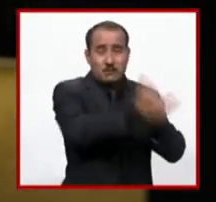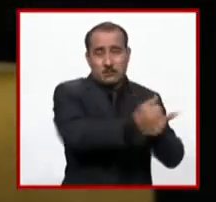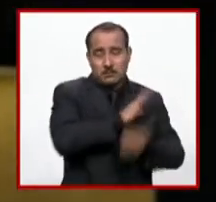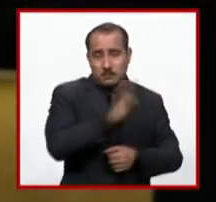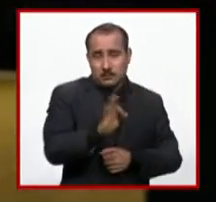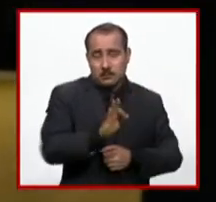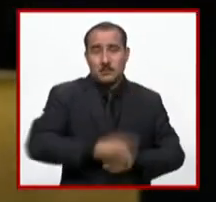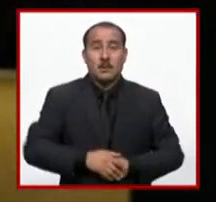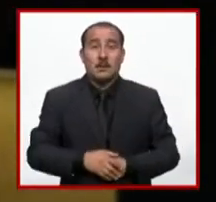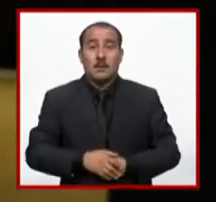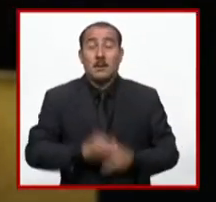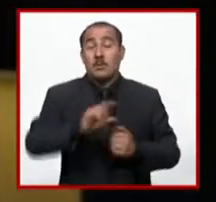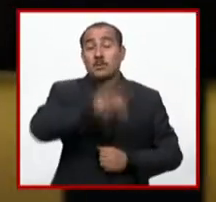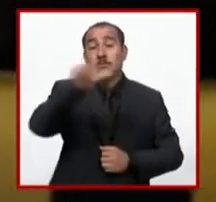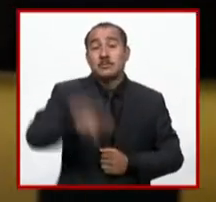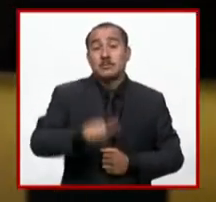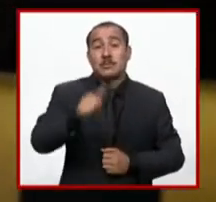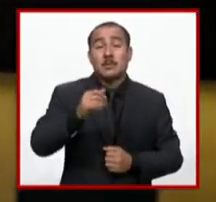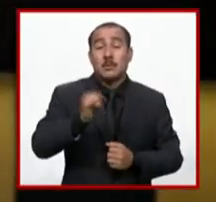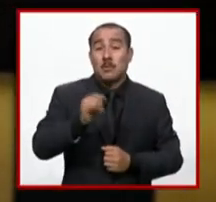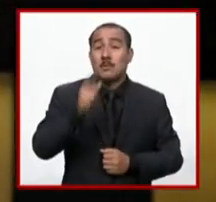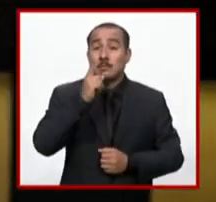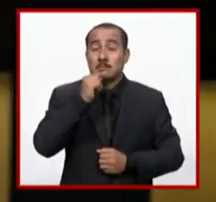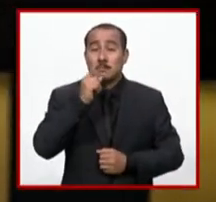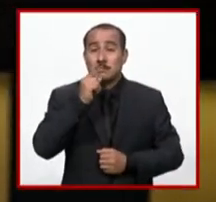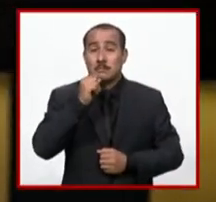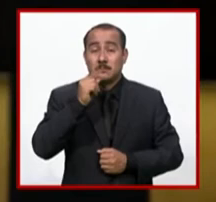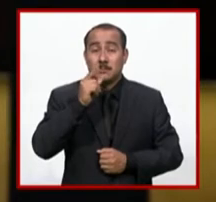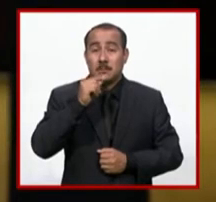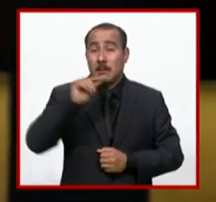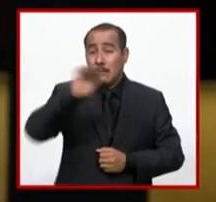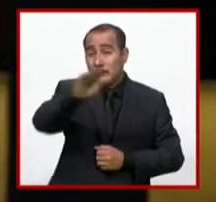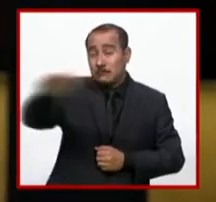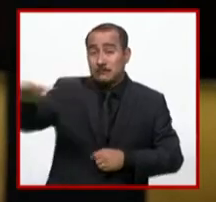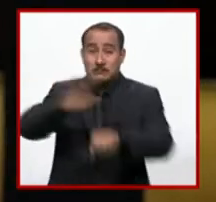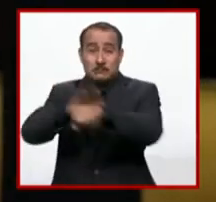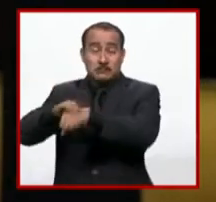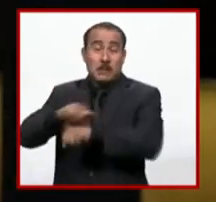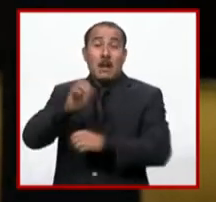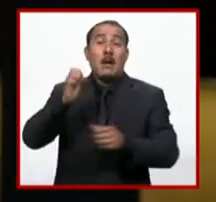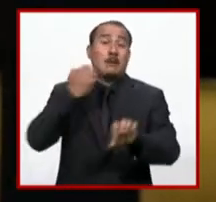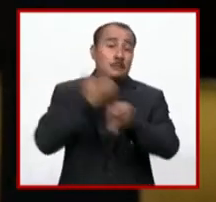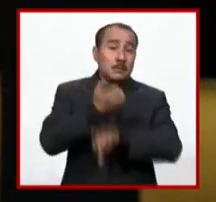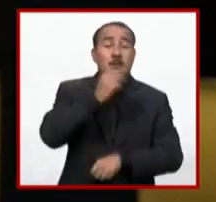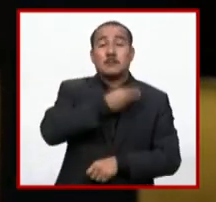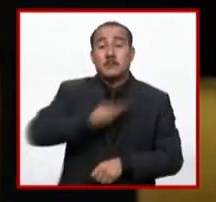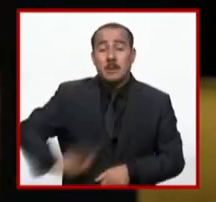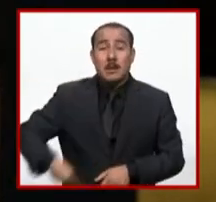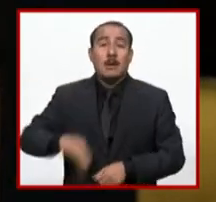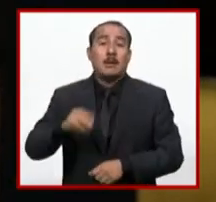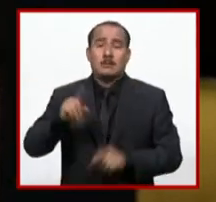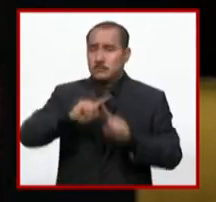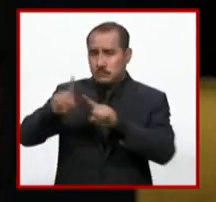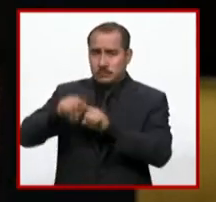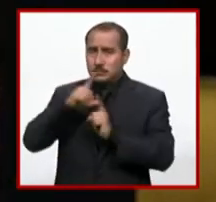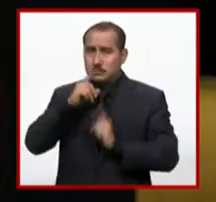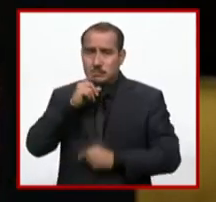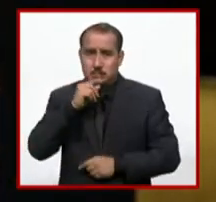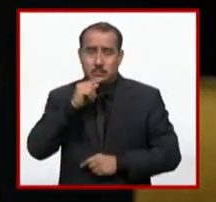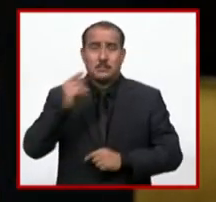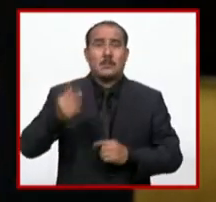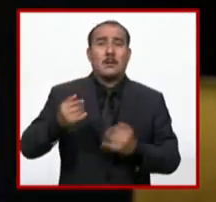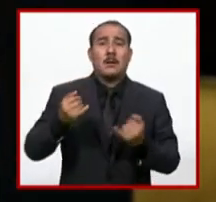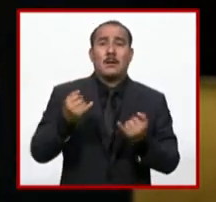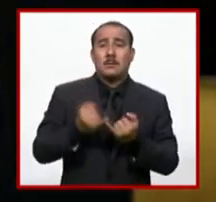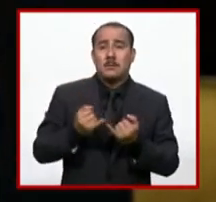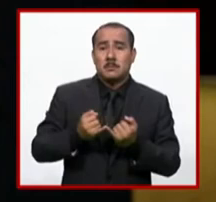posible. Posteriormente se informa a las unidades correspondientes, ya sea municipales, estatales, viales o médicas, en algunos casos igualmente